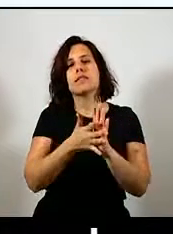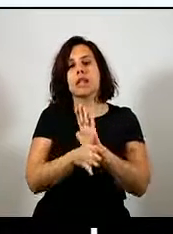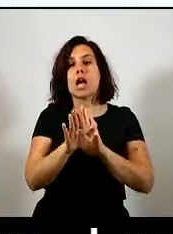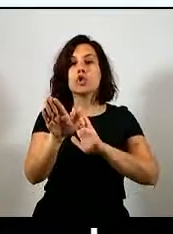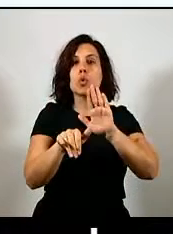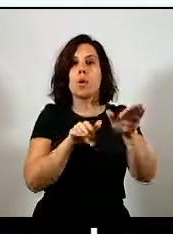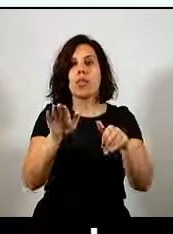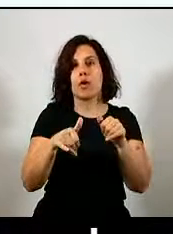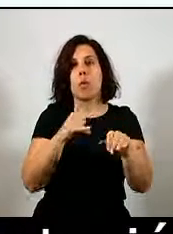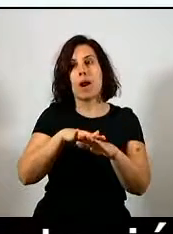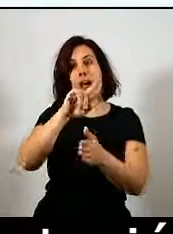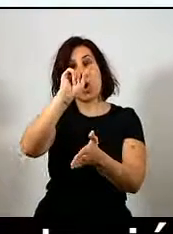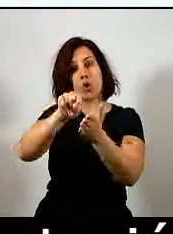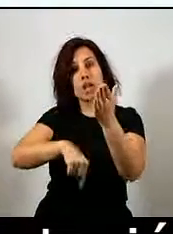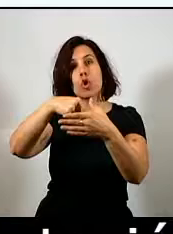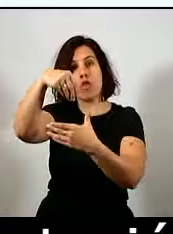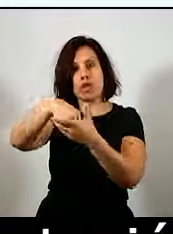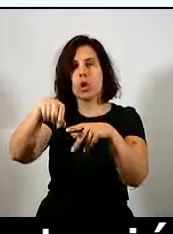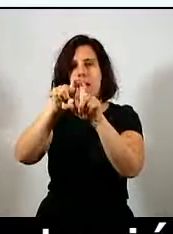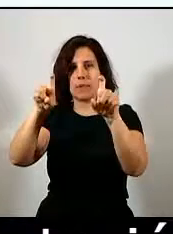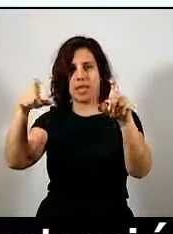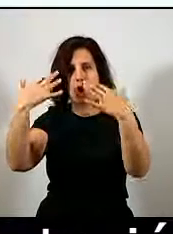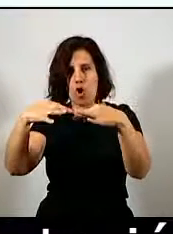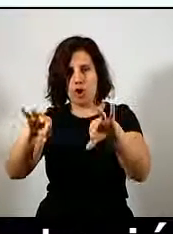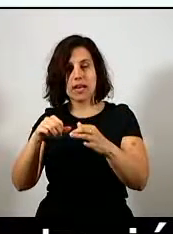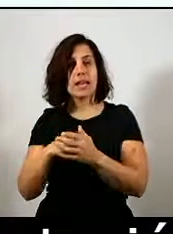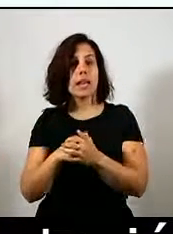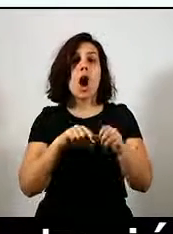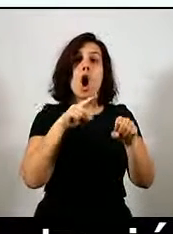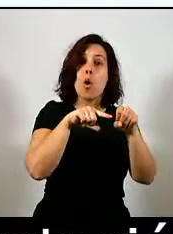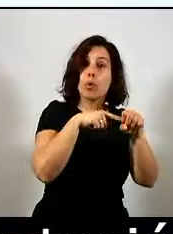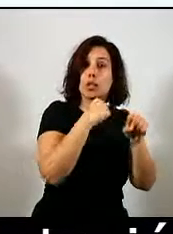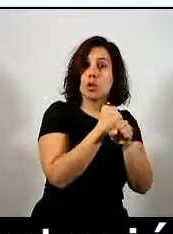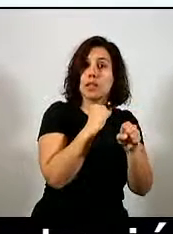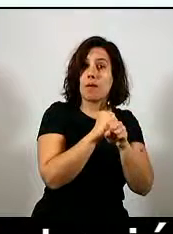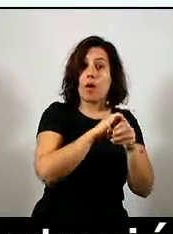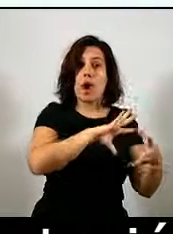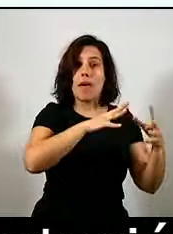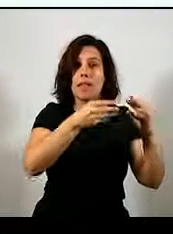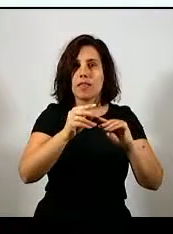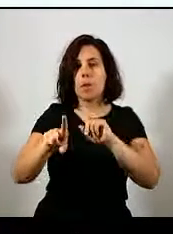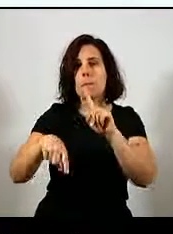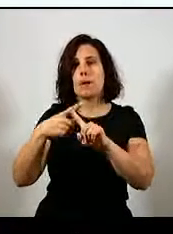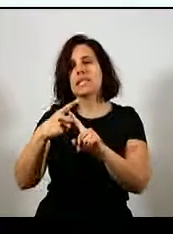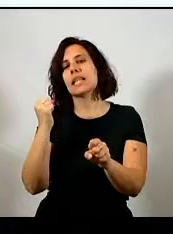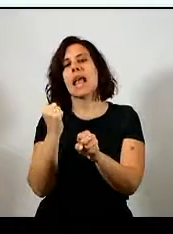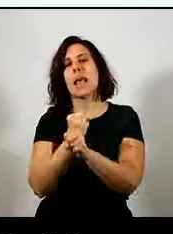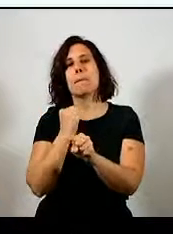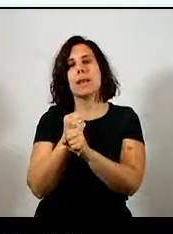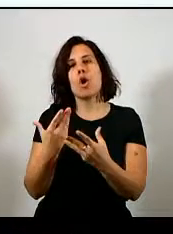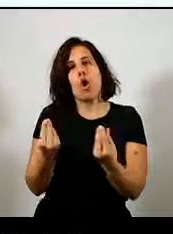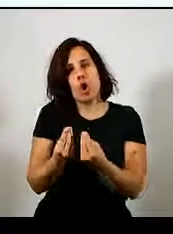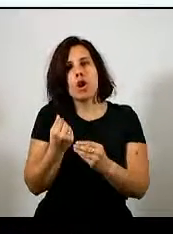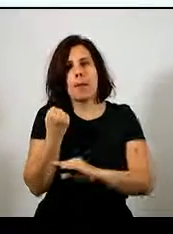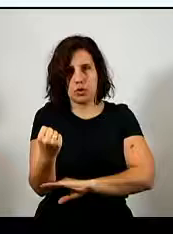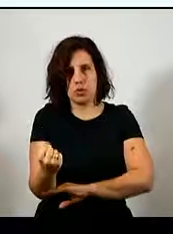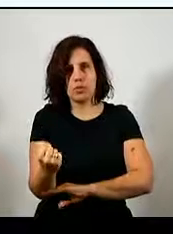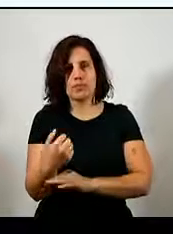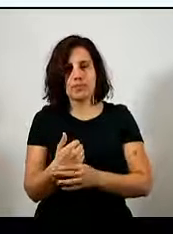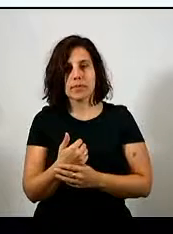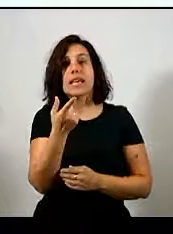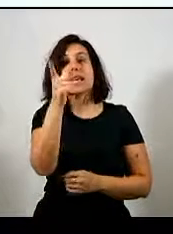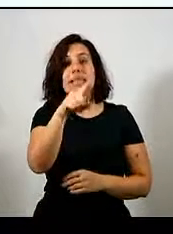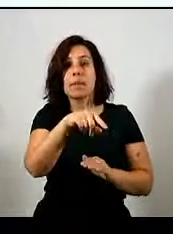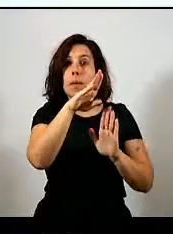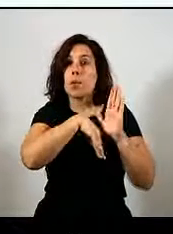empresas ordinarias, adaptación del puesto de trabajo y empleo con apoyo. Además, se han introducido novedades en el programa